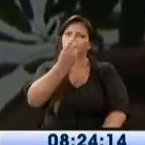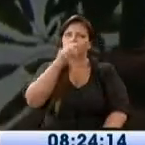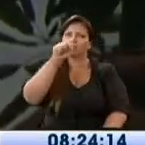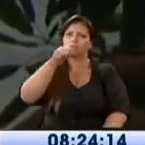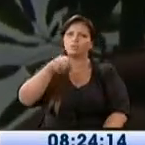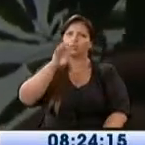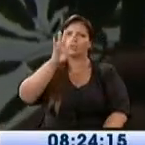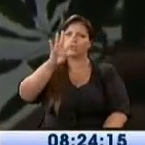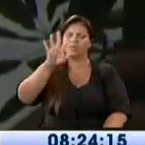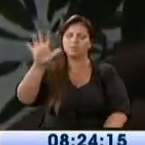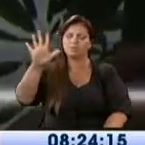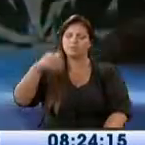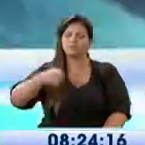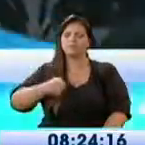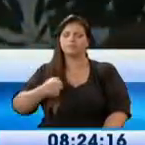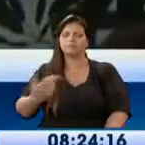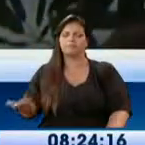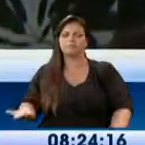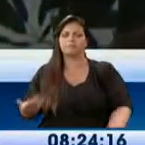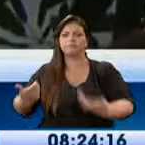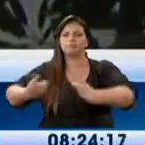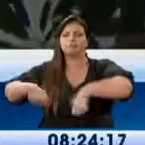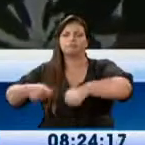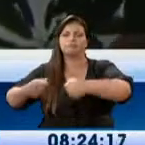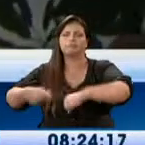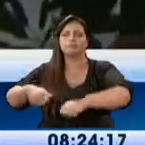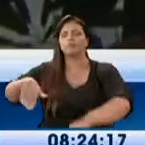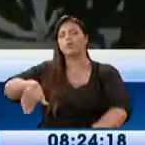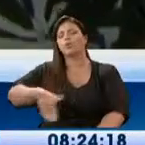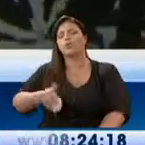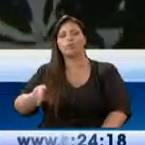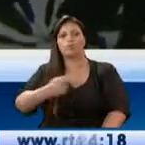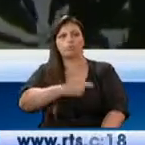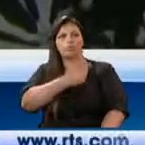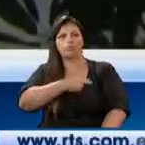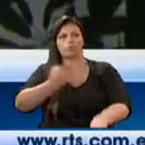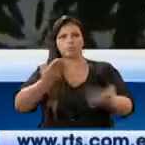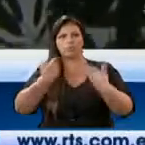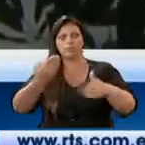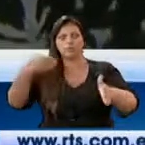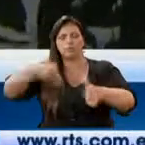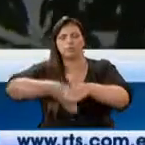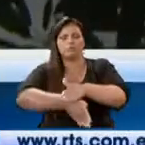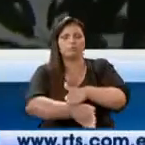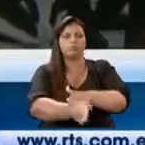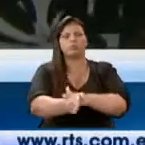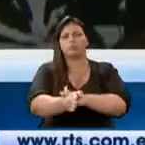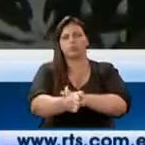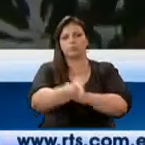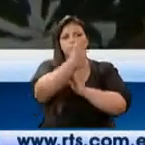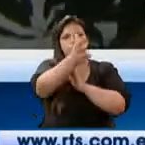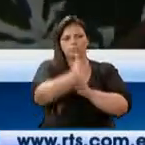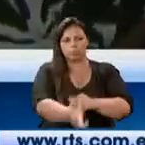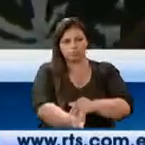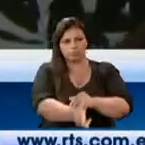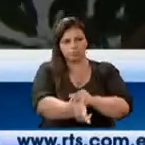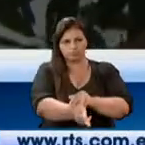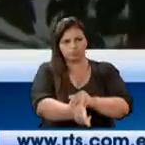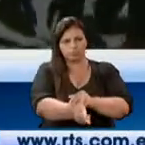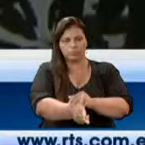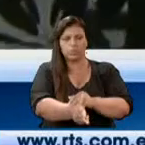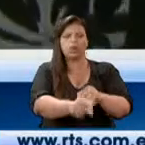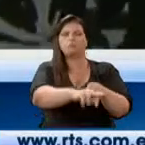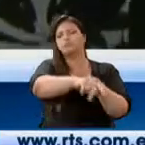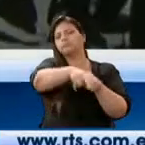Universidad Estatal por la Avenida Delta. Me fue a hacer mi trámite, me demoré más o menos, calculo unos 40 minutos a una hora. Y a lo que bajé ya eran